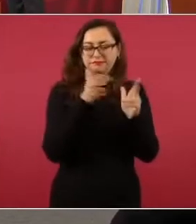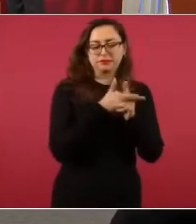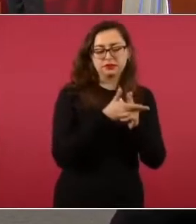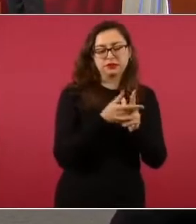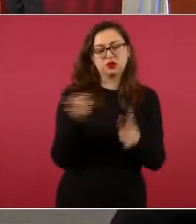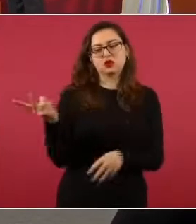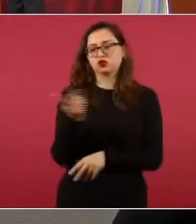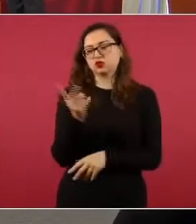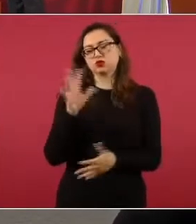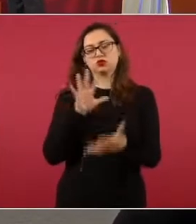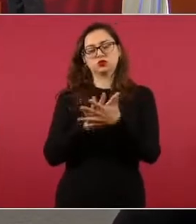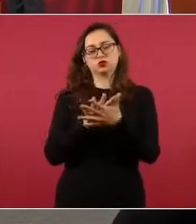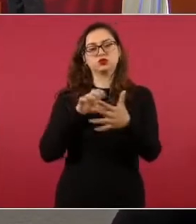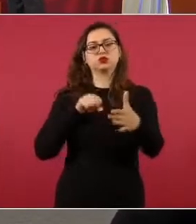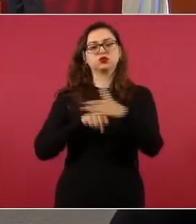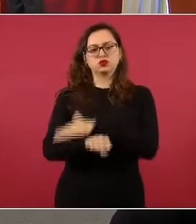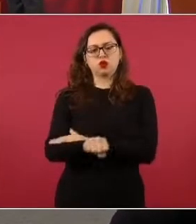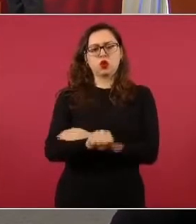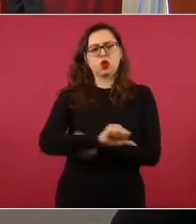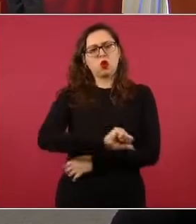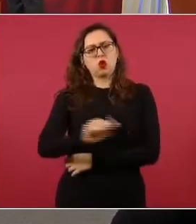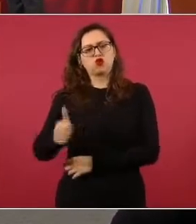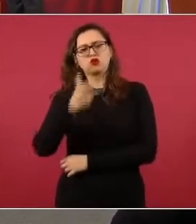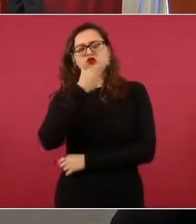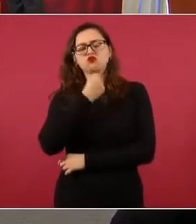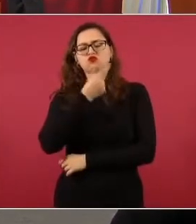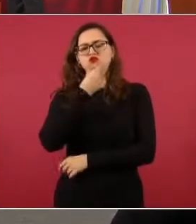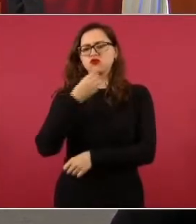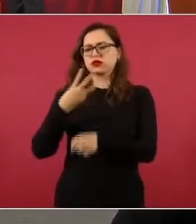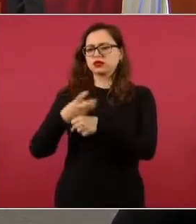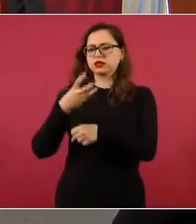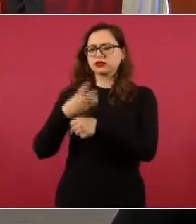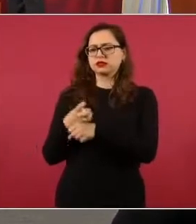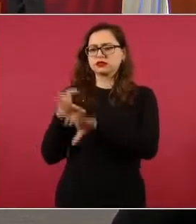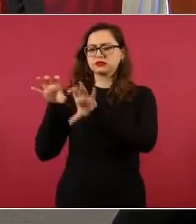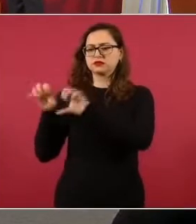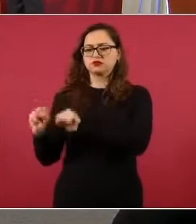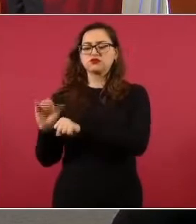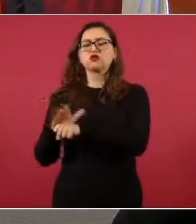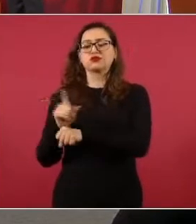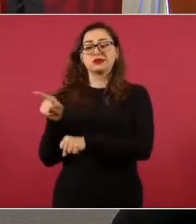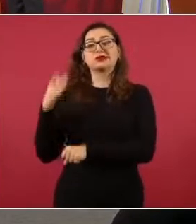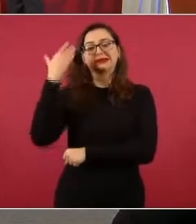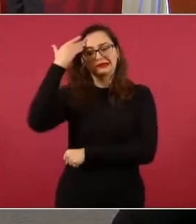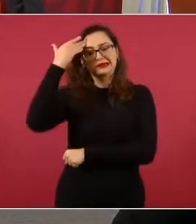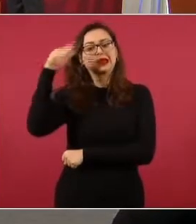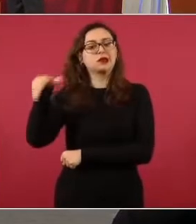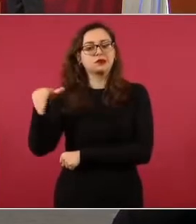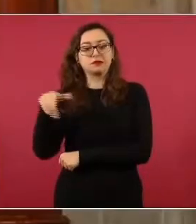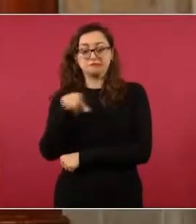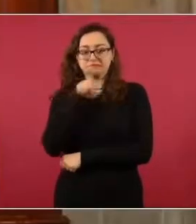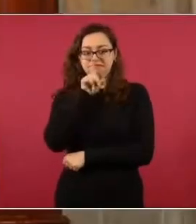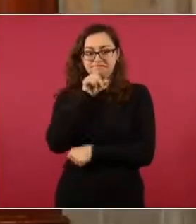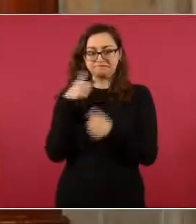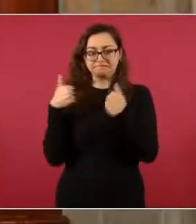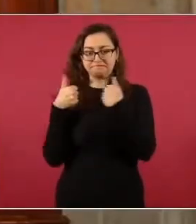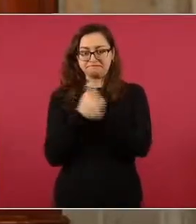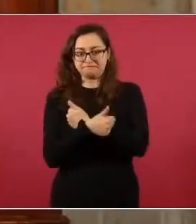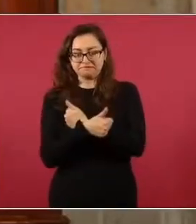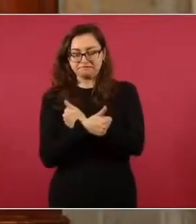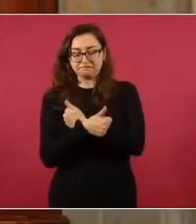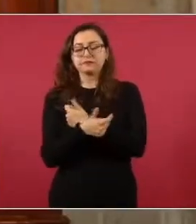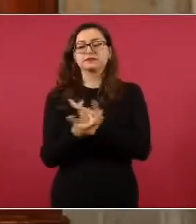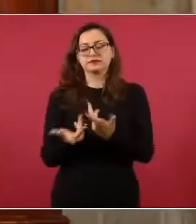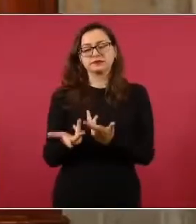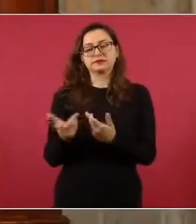y está detenido un tercero, Jonathan N., por el delito de encubrimiento por receptación en